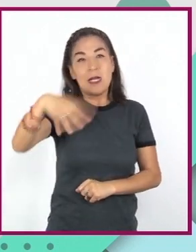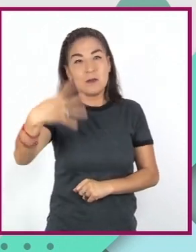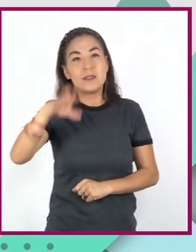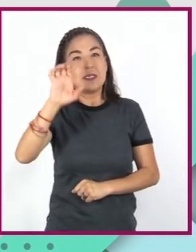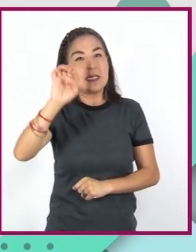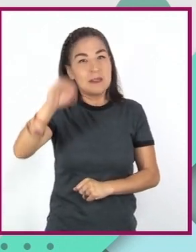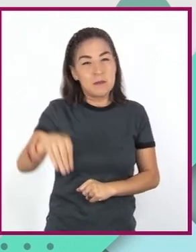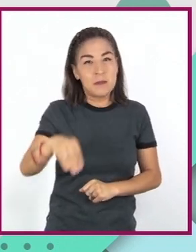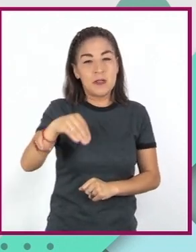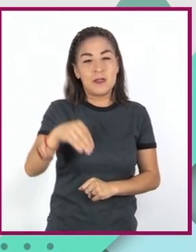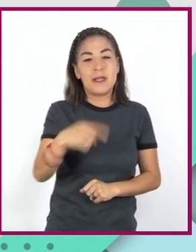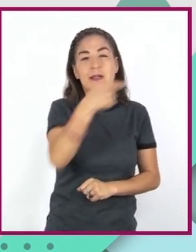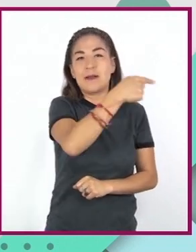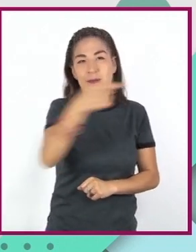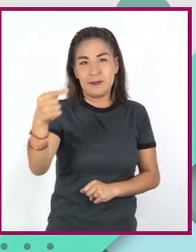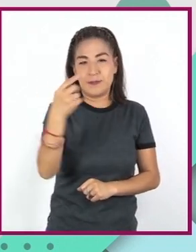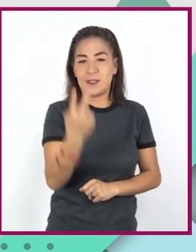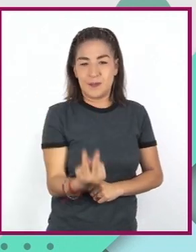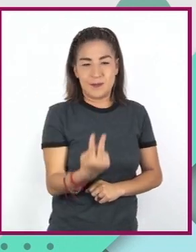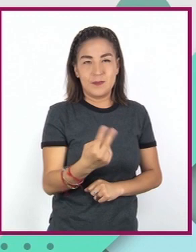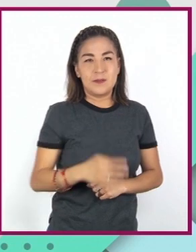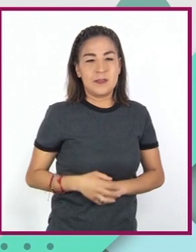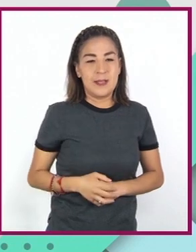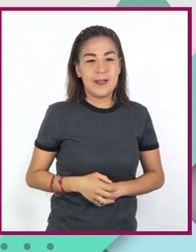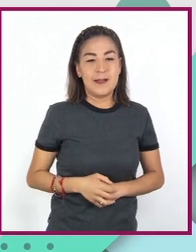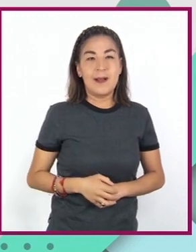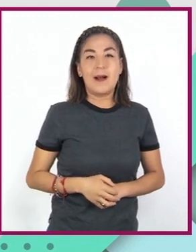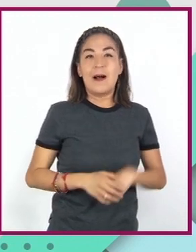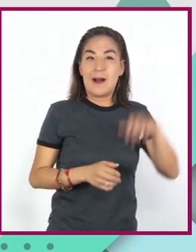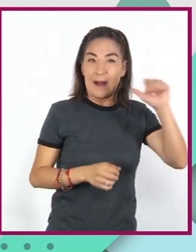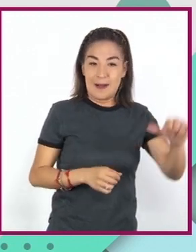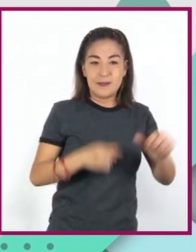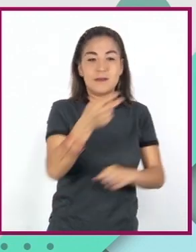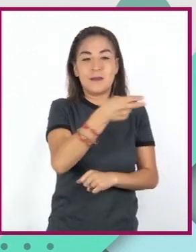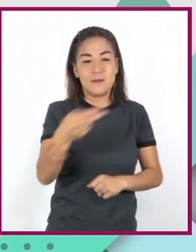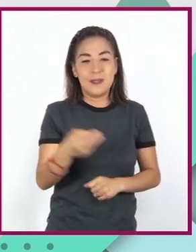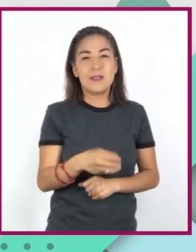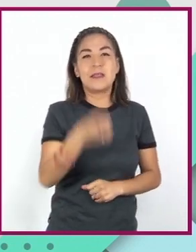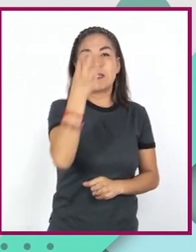24.14 centímetros entre 2. El área es igual a